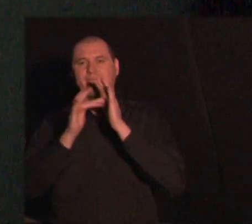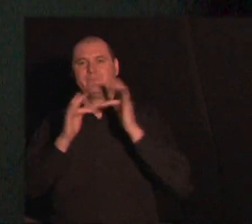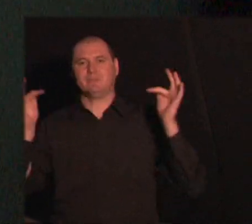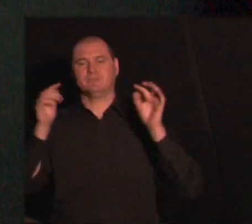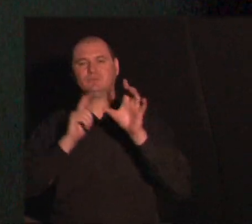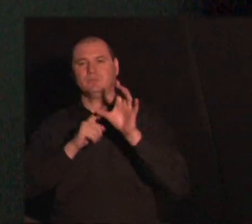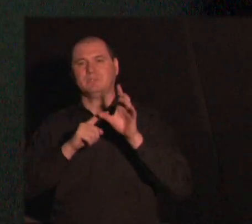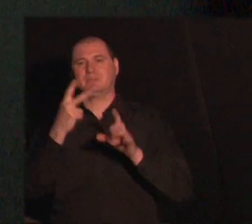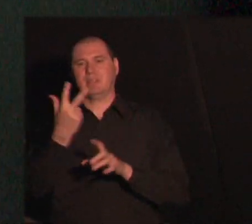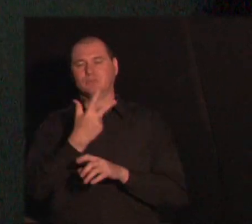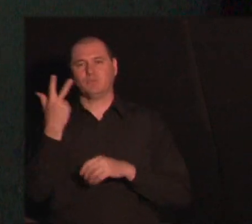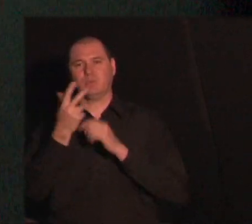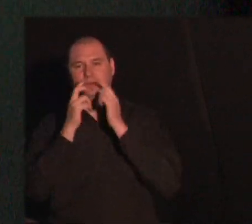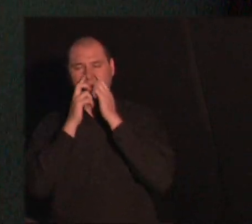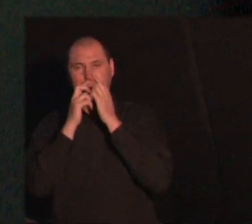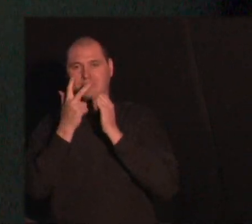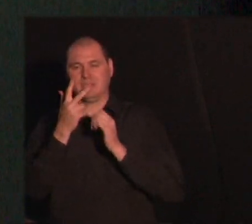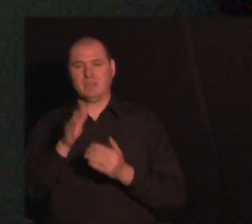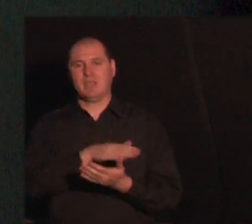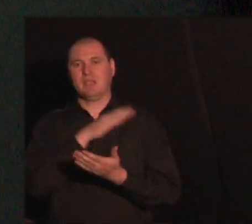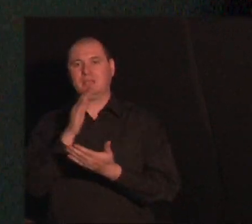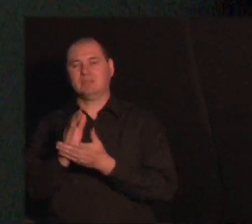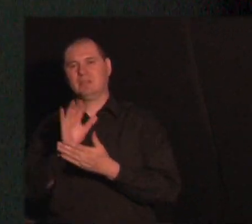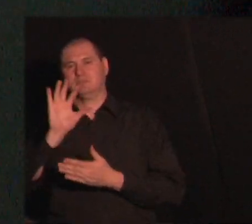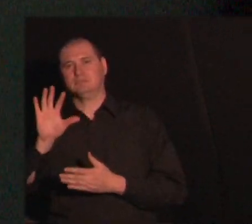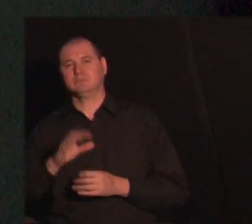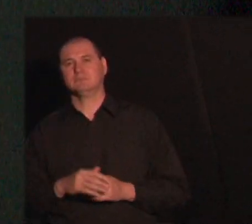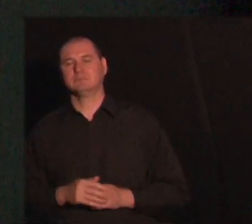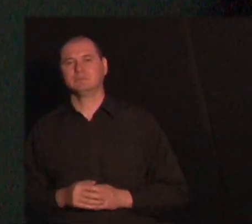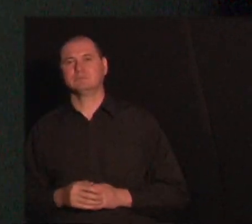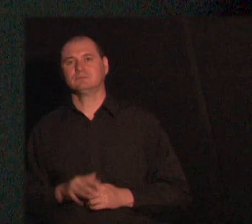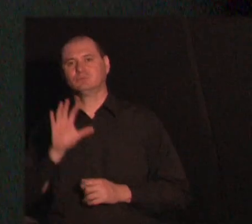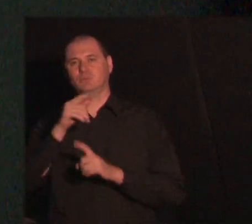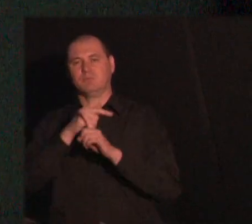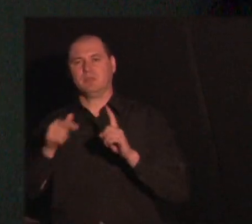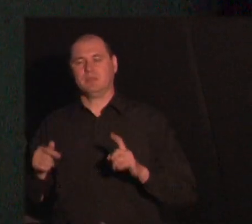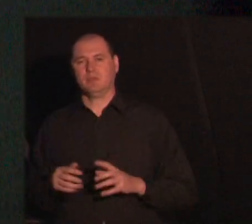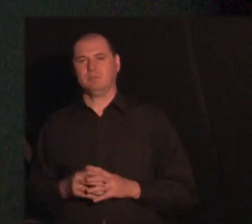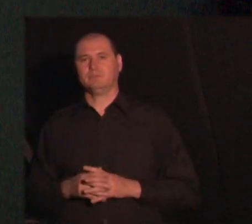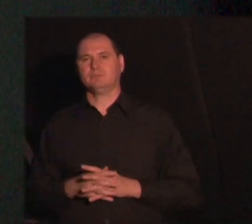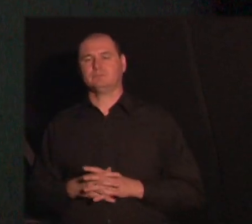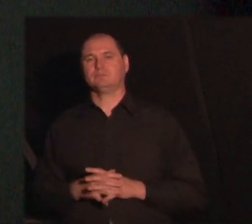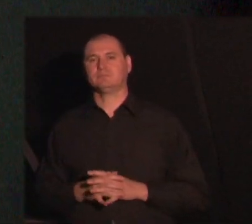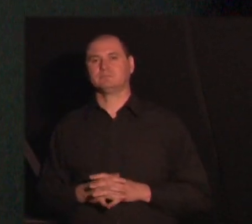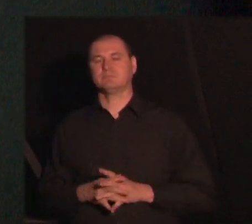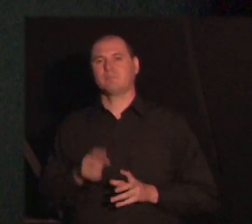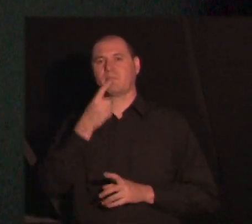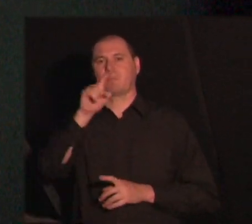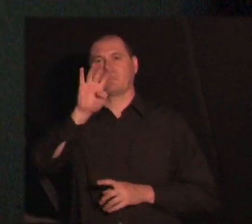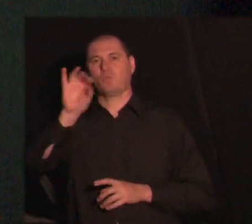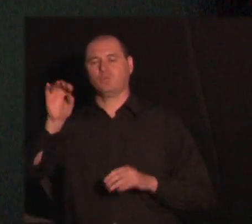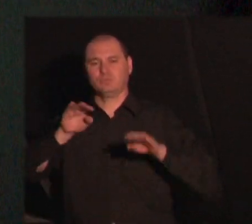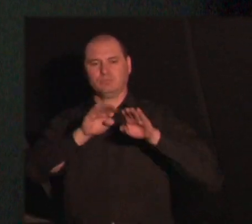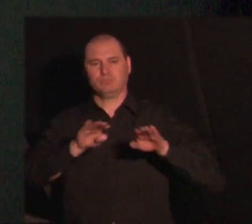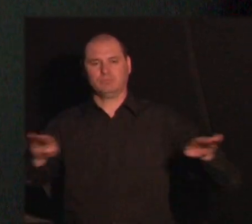duraba solo 3 horas. Empezaba a las 3 hasta las 5, creo que, 5:30, 5. 1.400 o 600